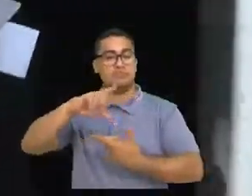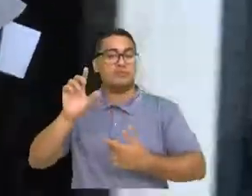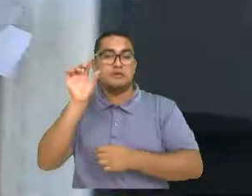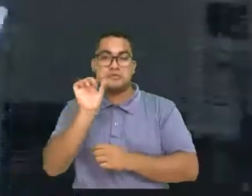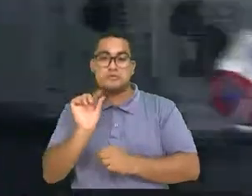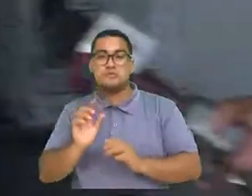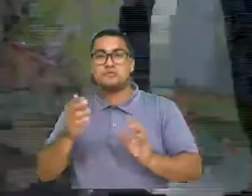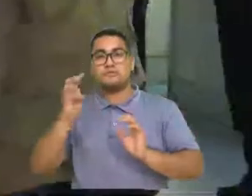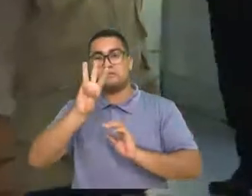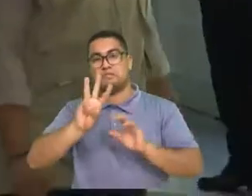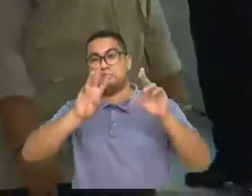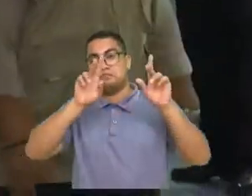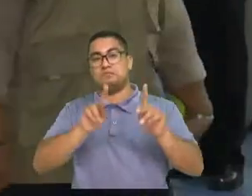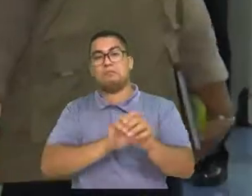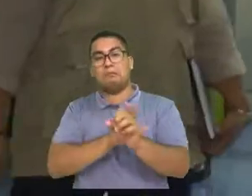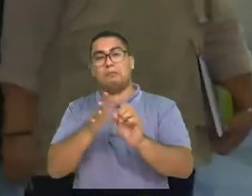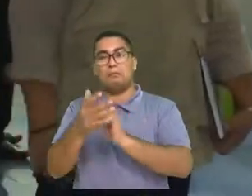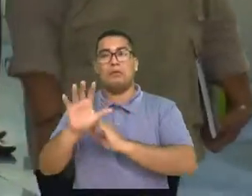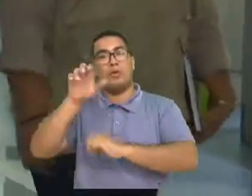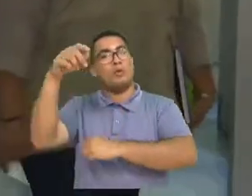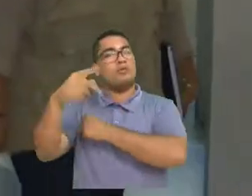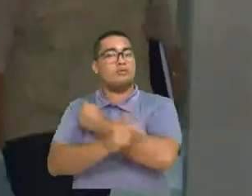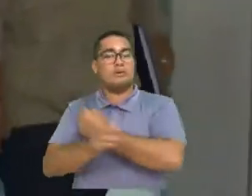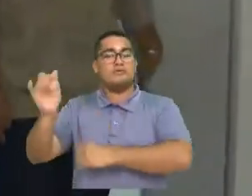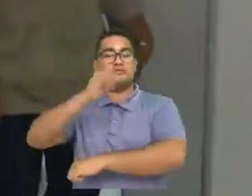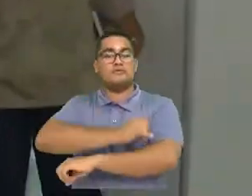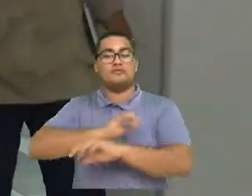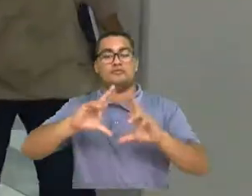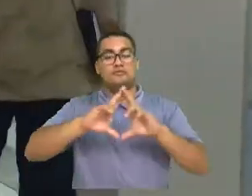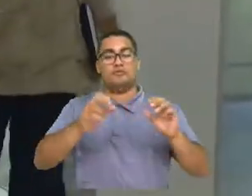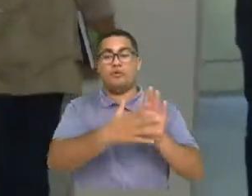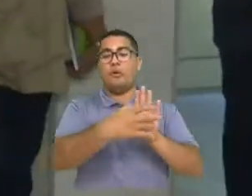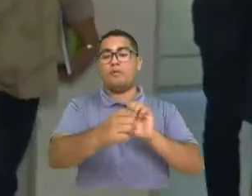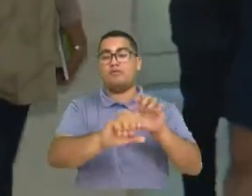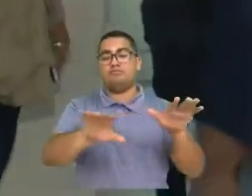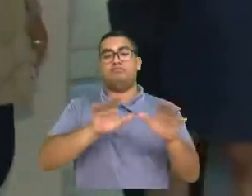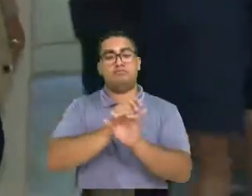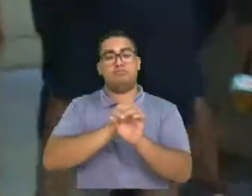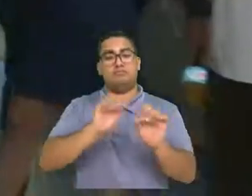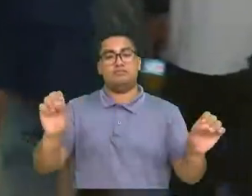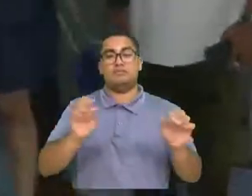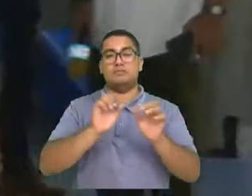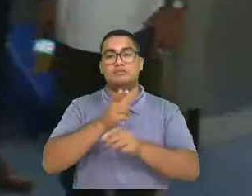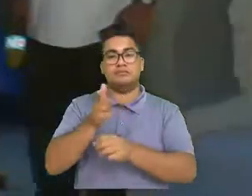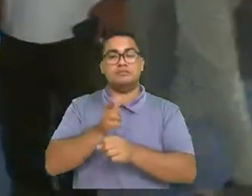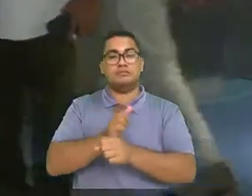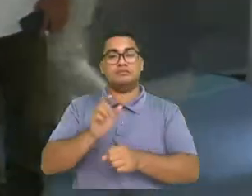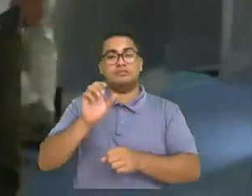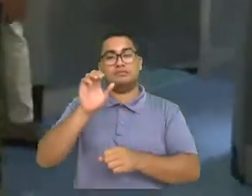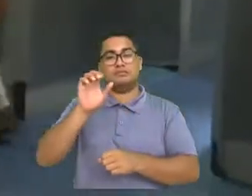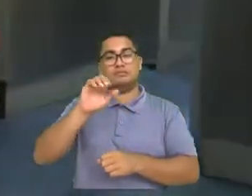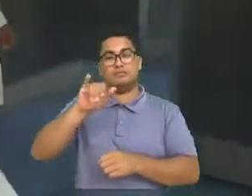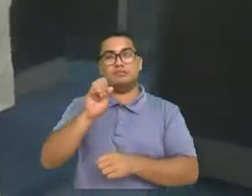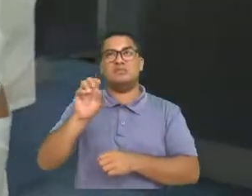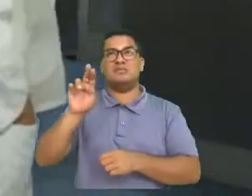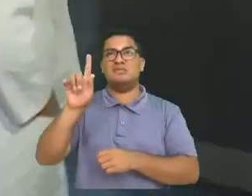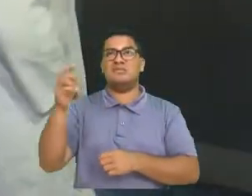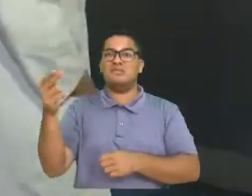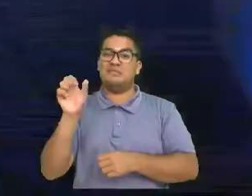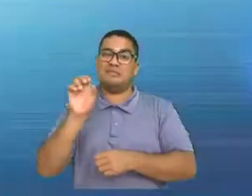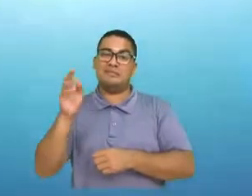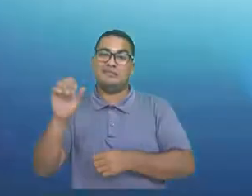solo con casos importados y cero transmisión comunitaria. Para el canal parlamentario les informó Jonathan